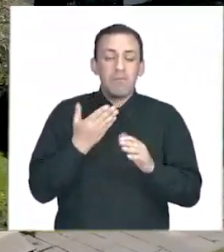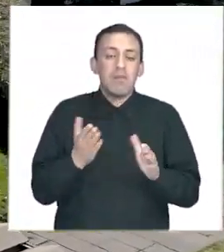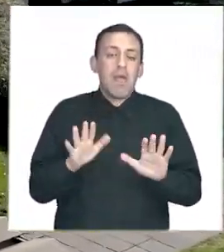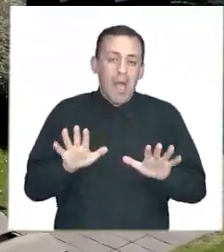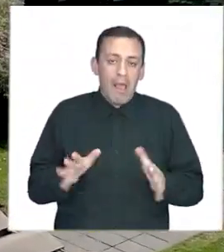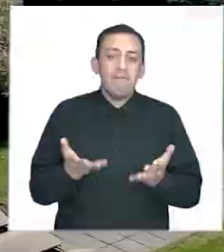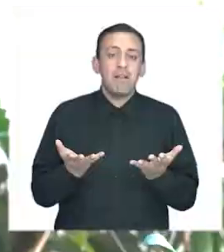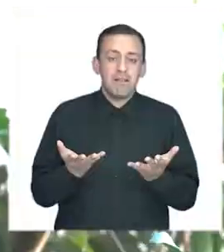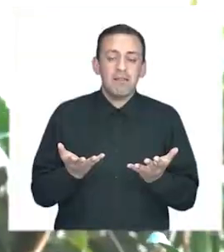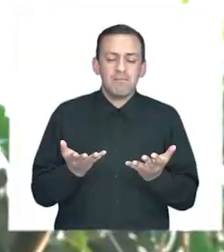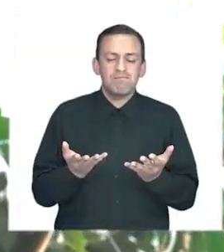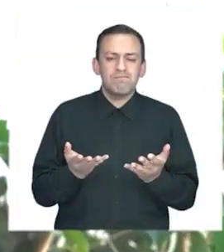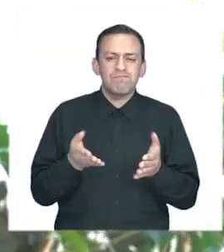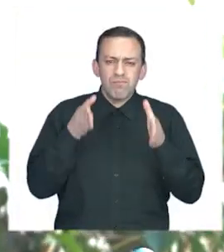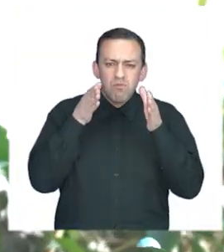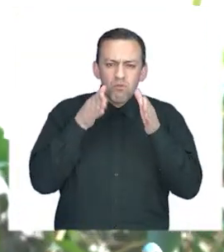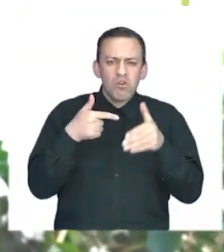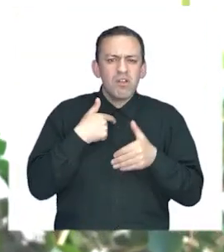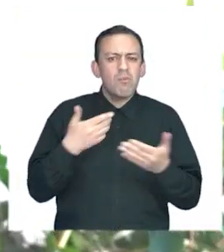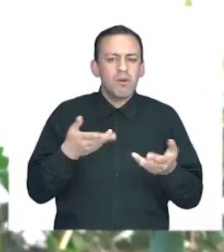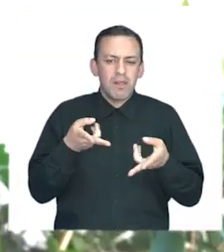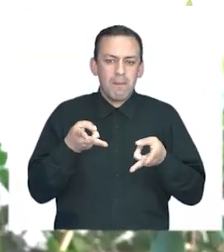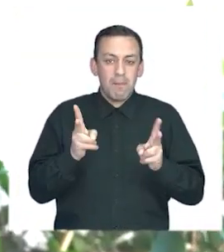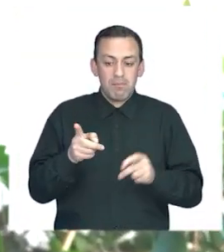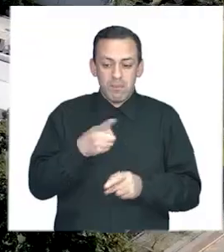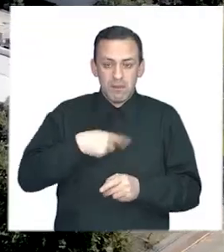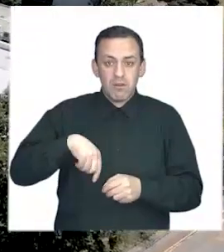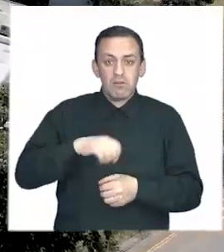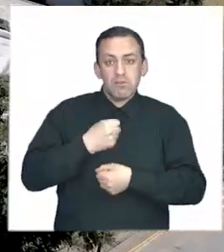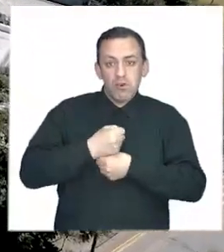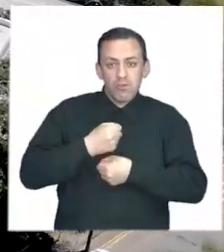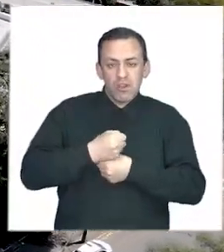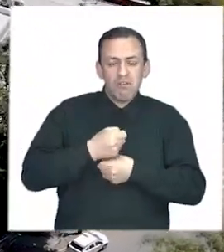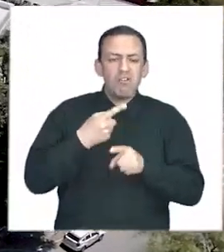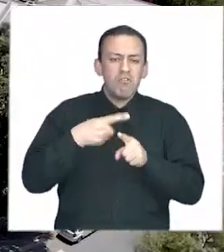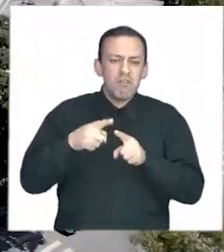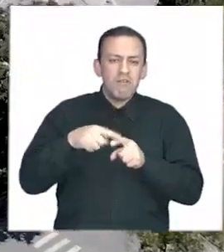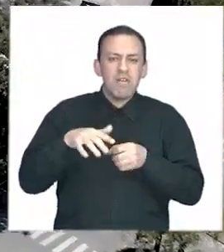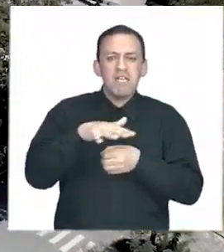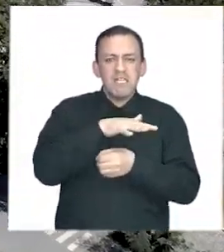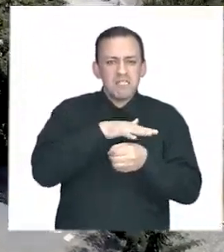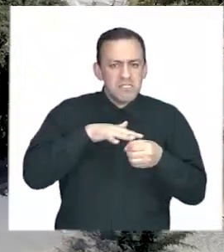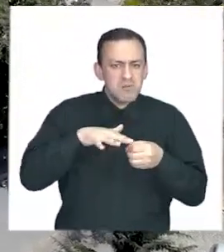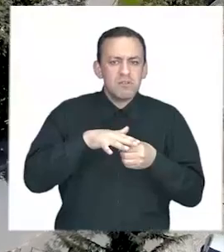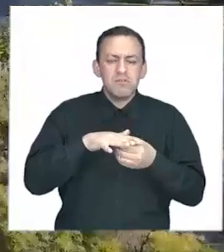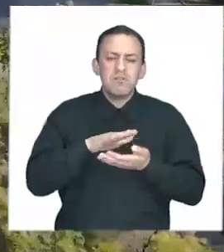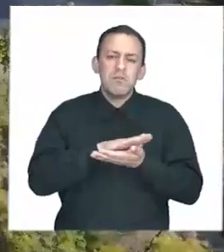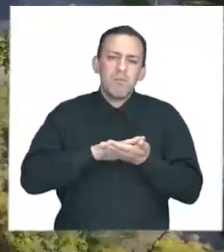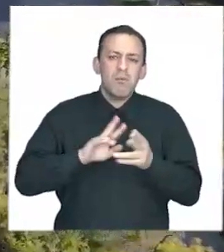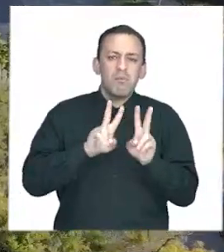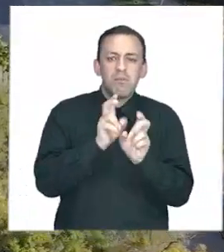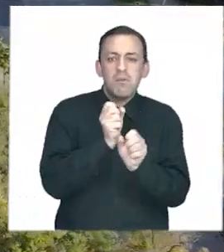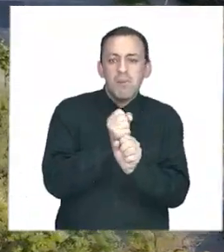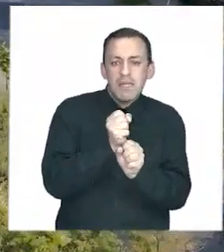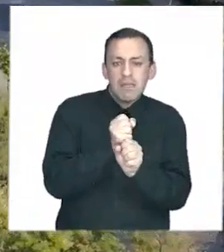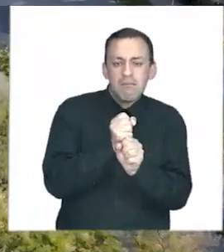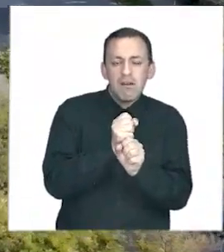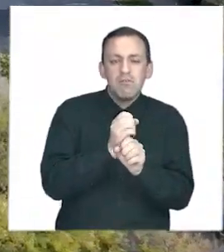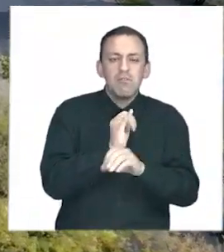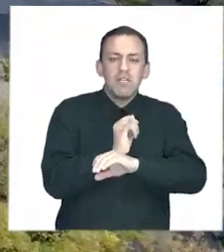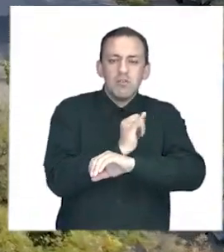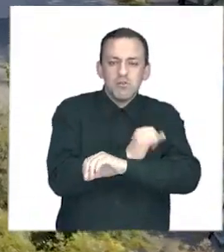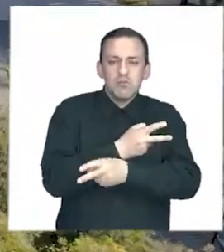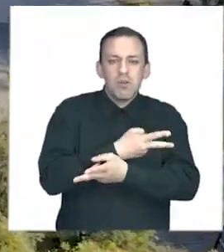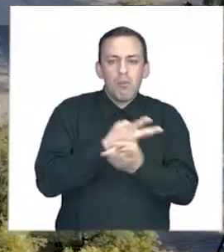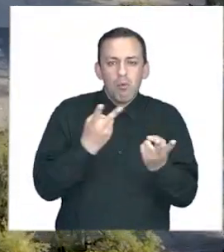herramientas interdisciplinarias. Principalmente porque esto me ha permitido adaptar a muchos de nosotros en distintos contextos laborales,